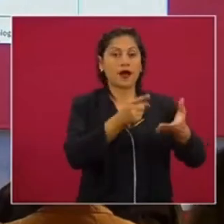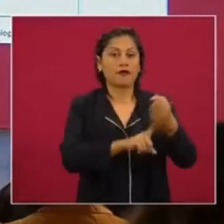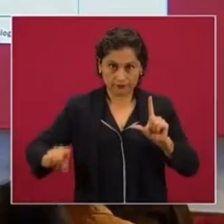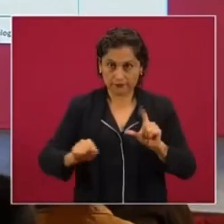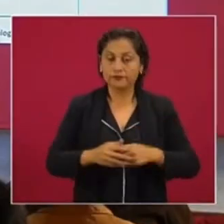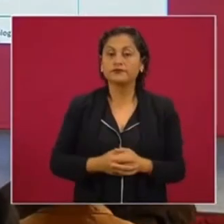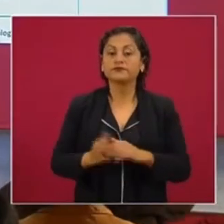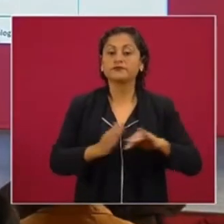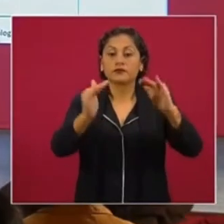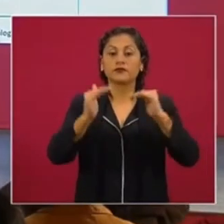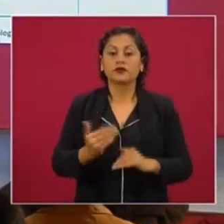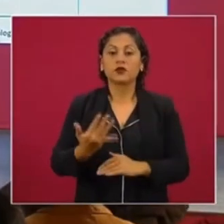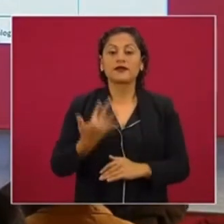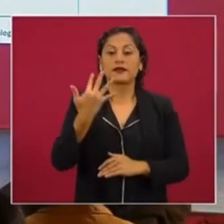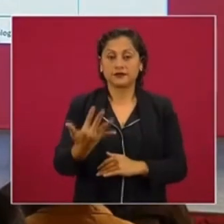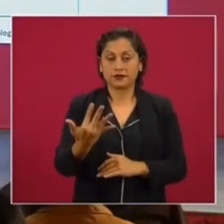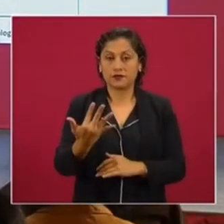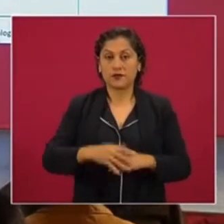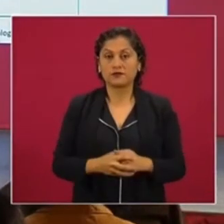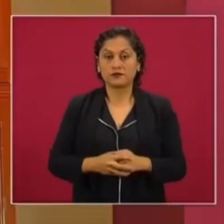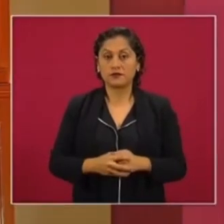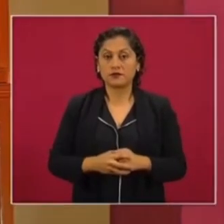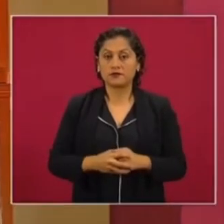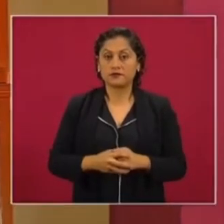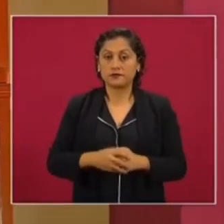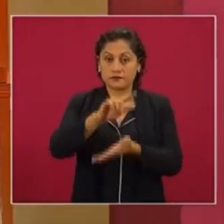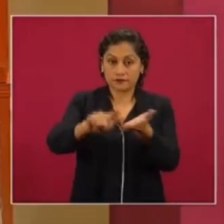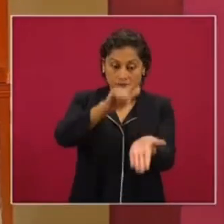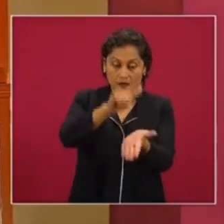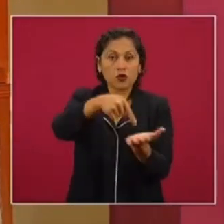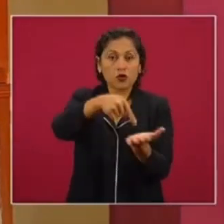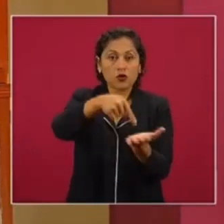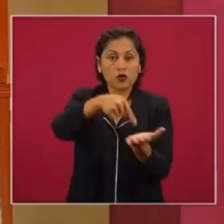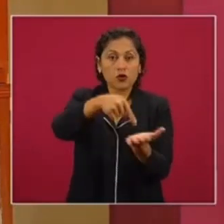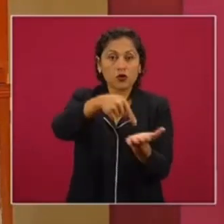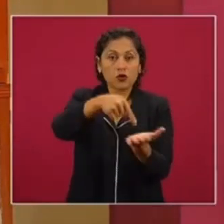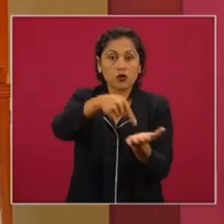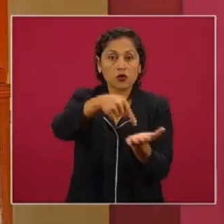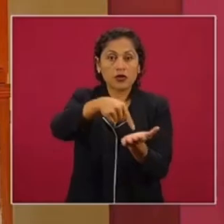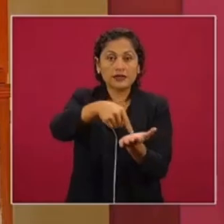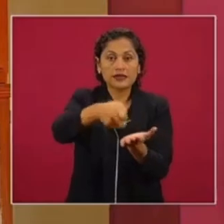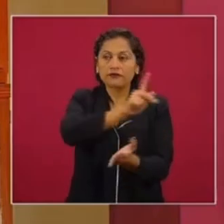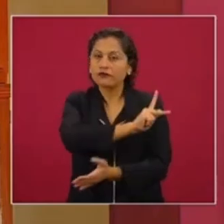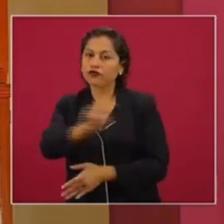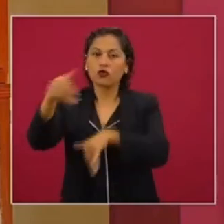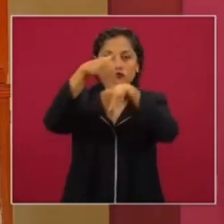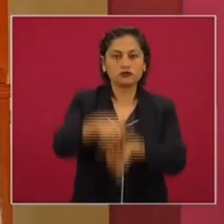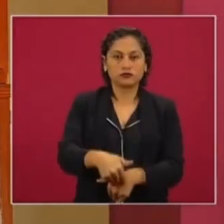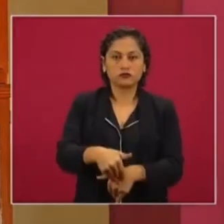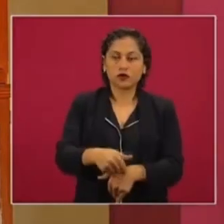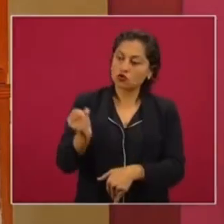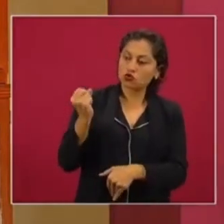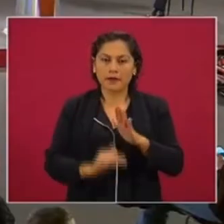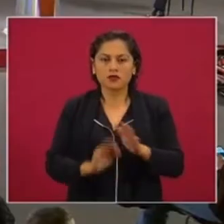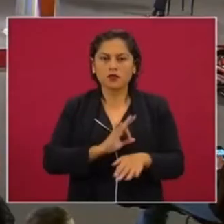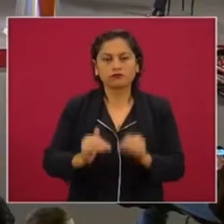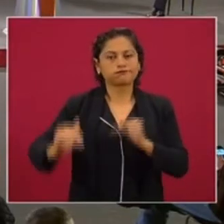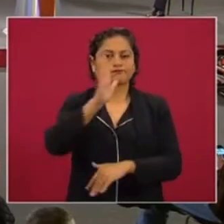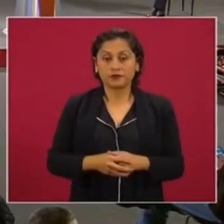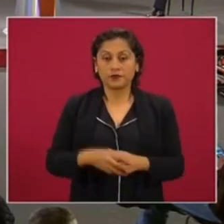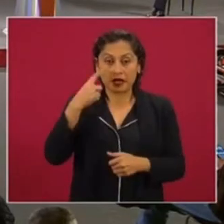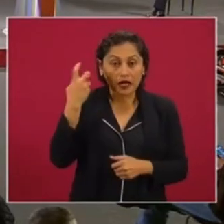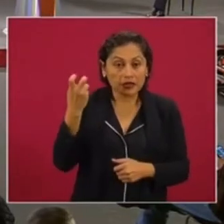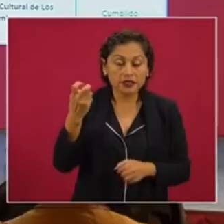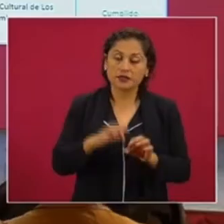155. Un auténtico Estado de Derecho a nadie le estará permitido violar la Constitución de las leyes. No habrá impunidad, ni fueros, ni privilegios. Cumplido. 60.